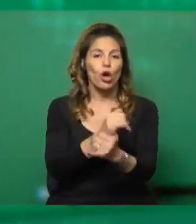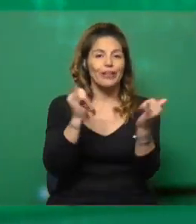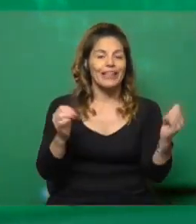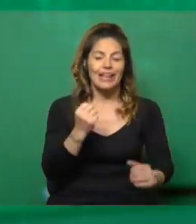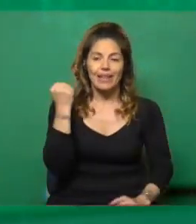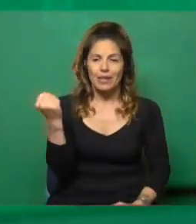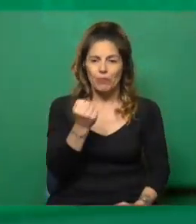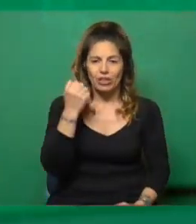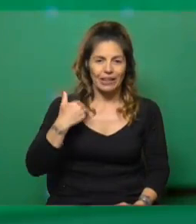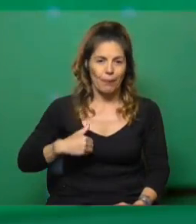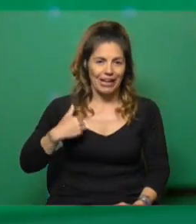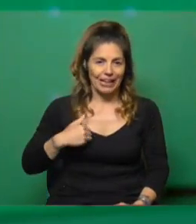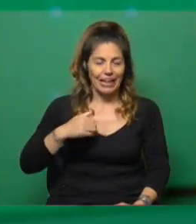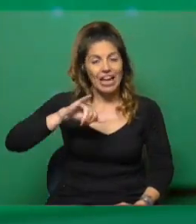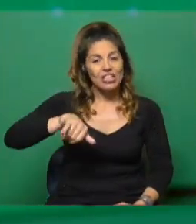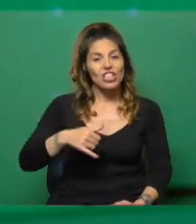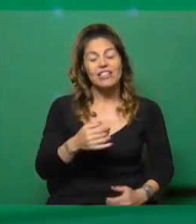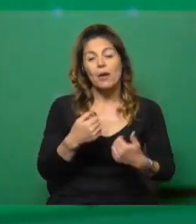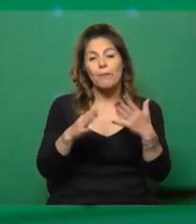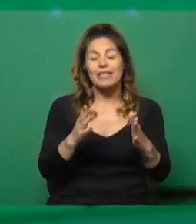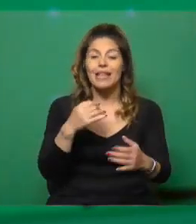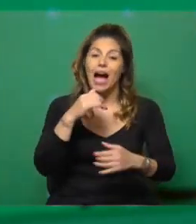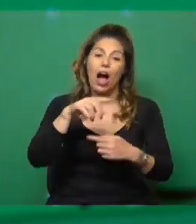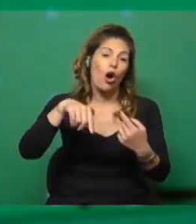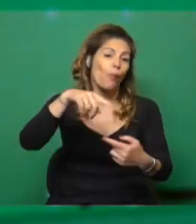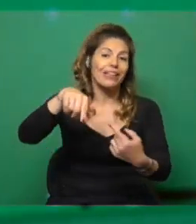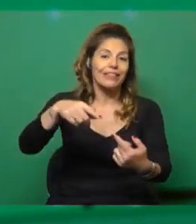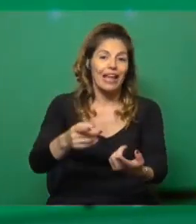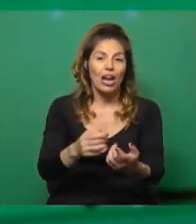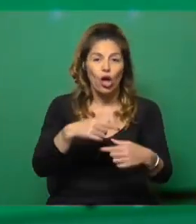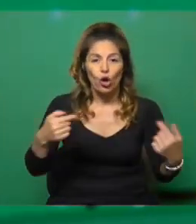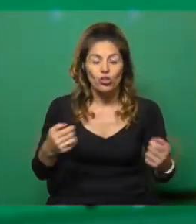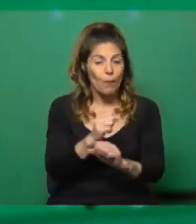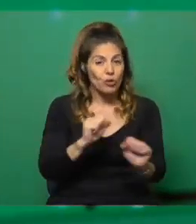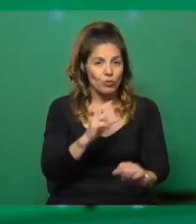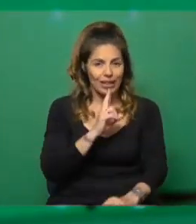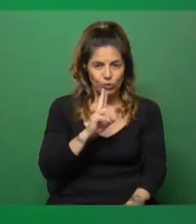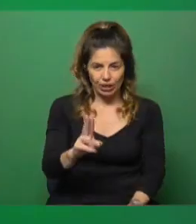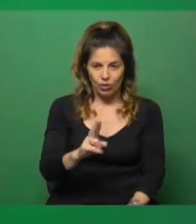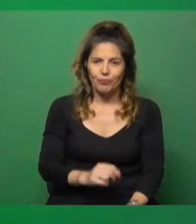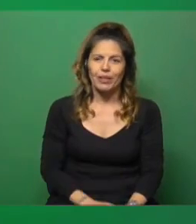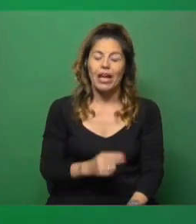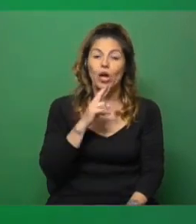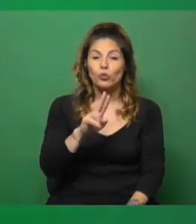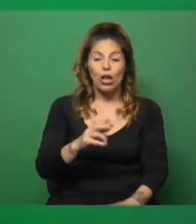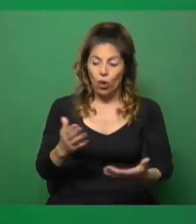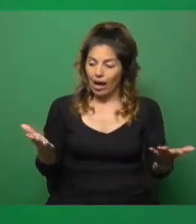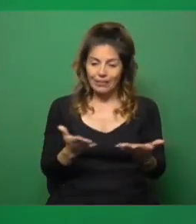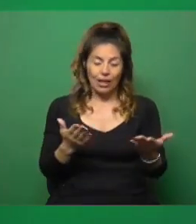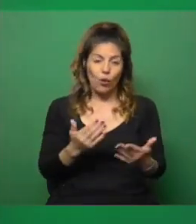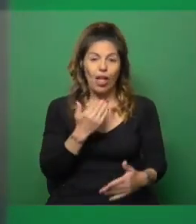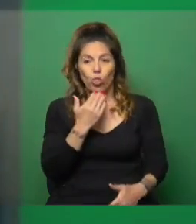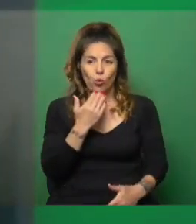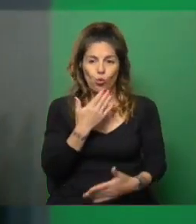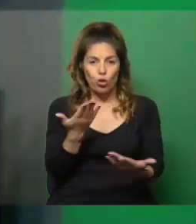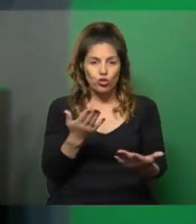Argentina dónde Bueno este ya se empiezan a comentar algunas cosas Respecto a los posibles resultados con un resultado que hasta ahora es incierto de